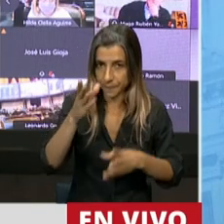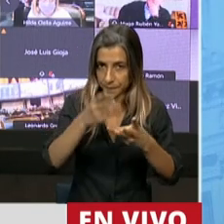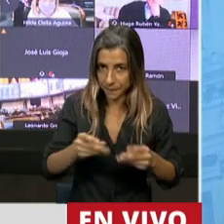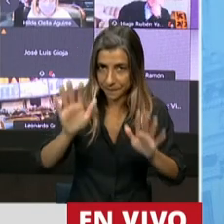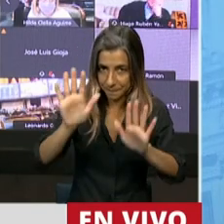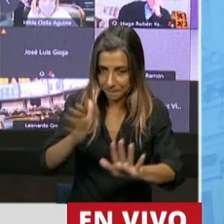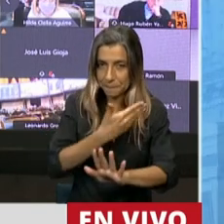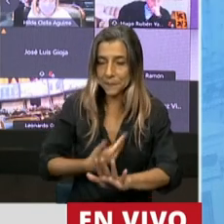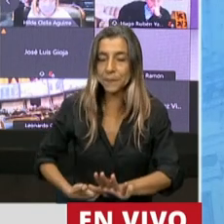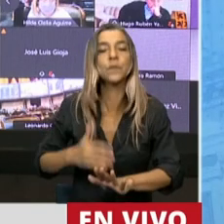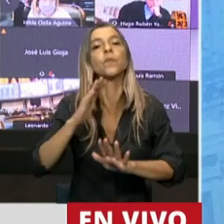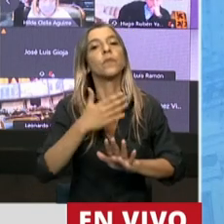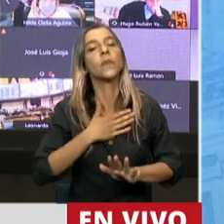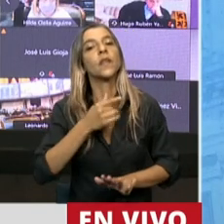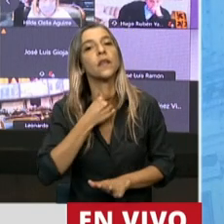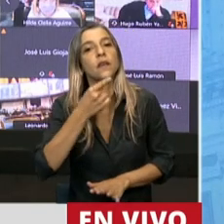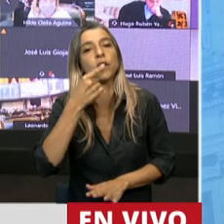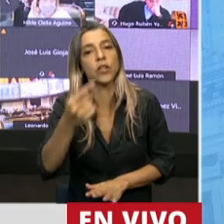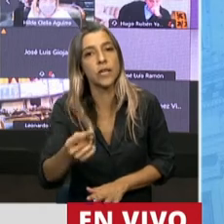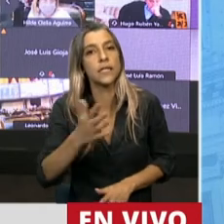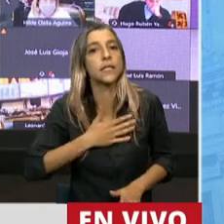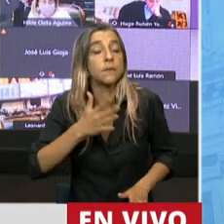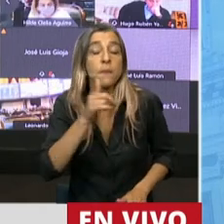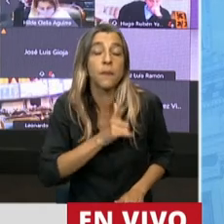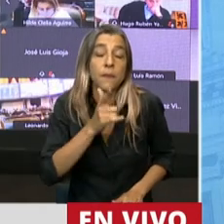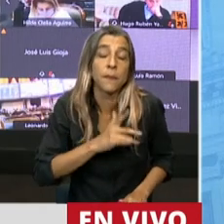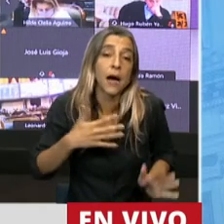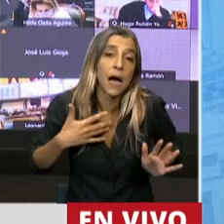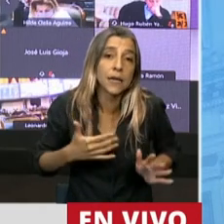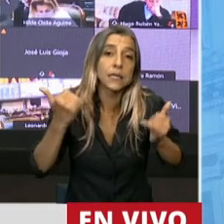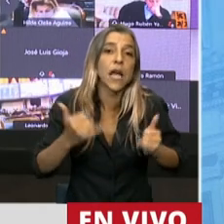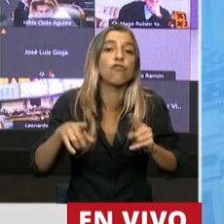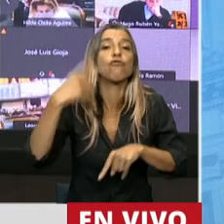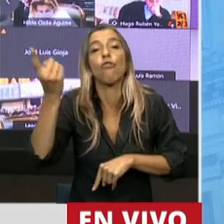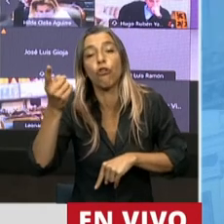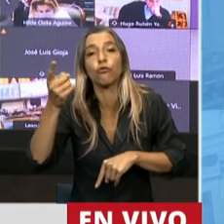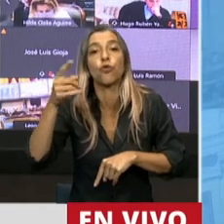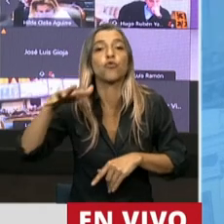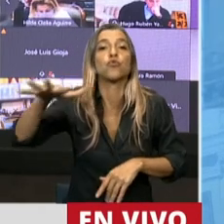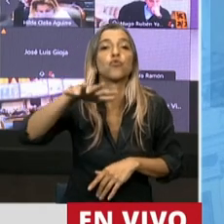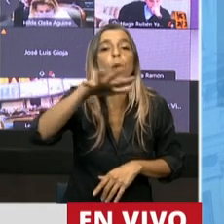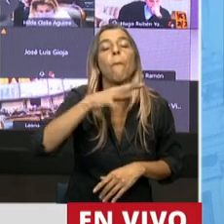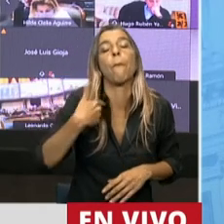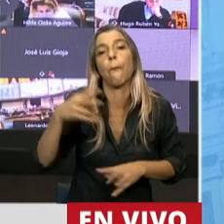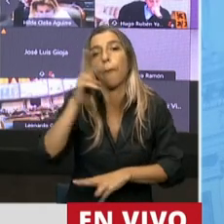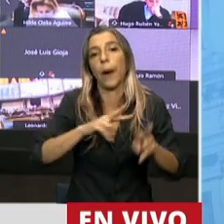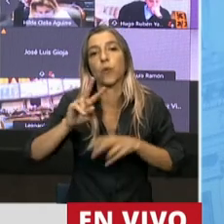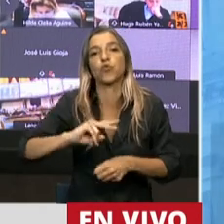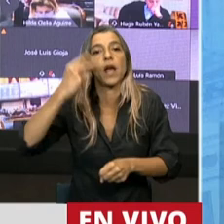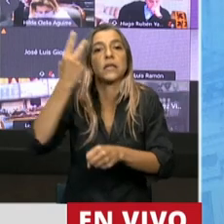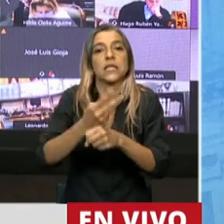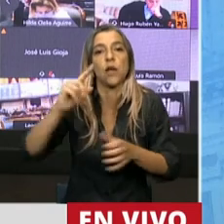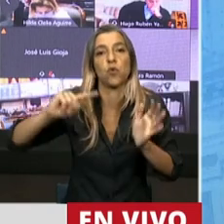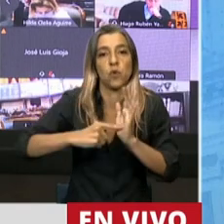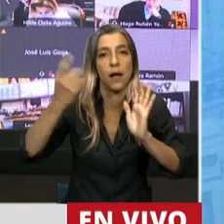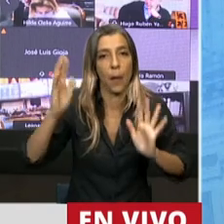presidente. Quiero decir que a mí me parece que había otros lugares para emplazar la segunda capital